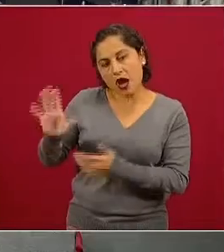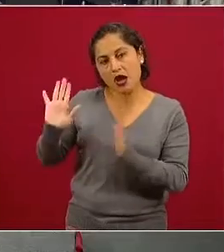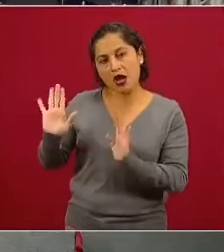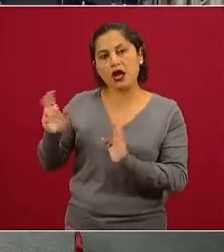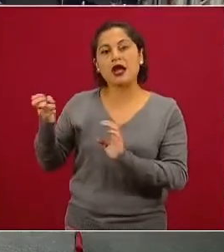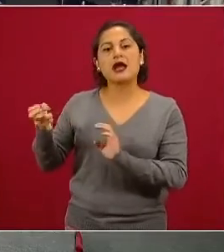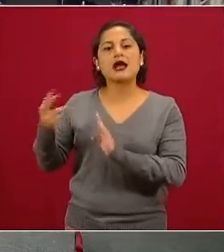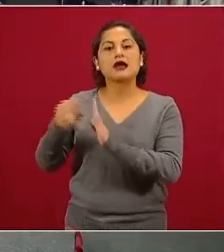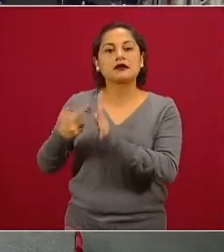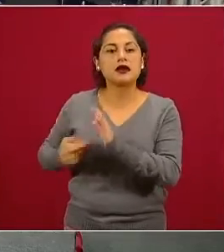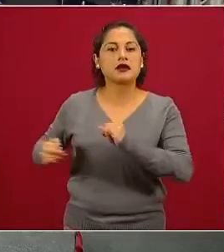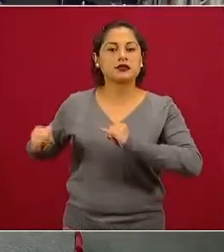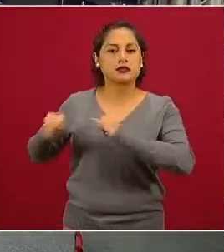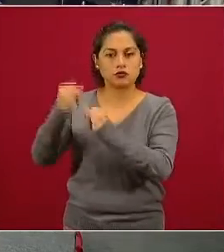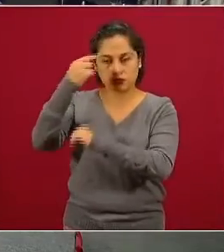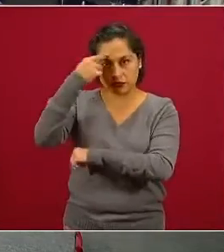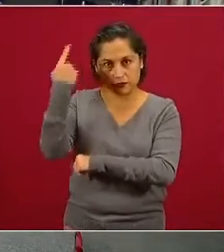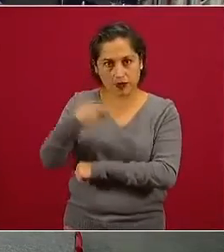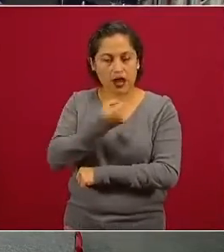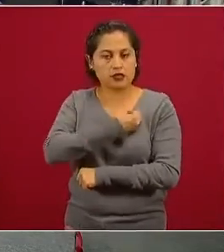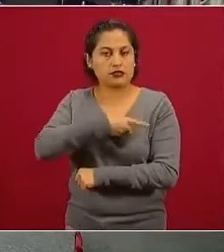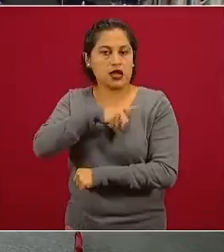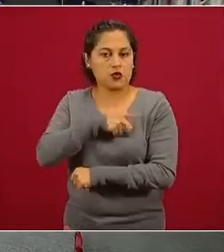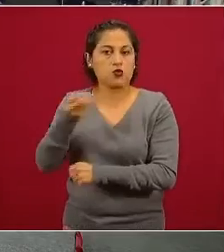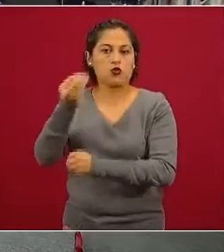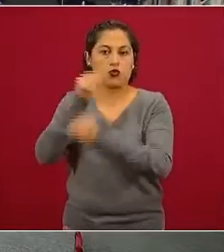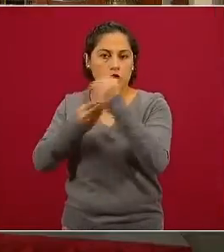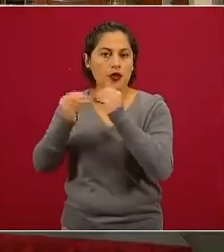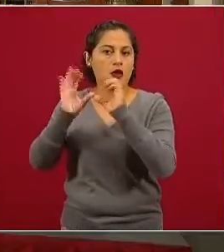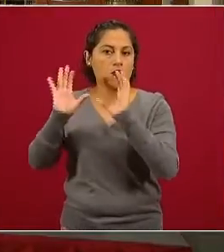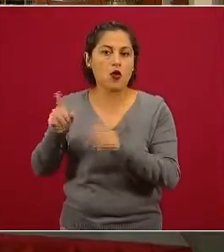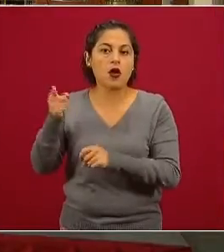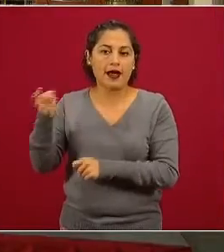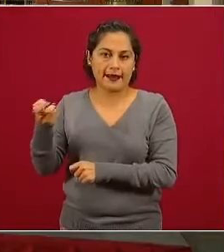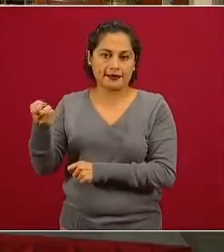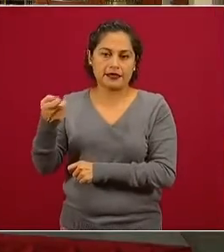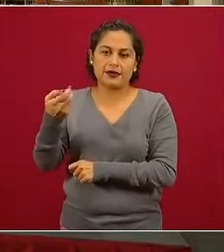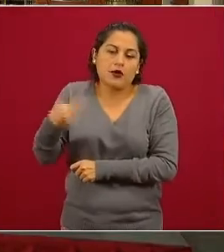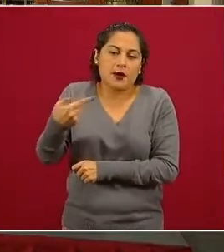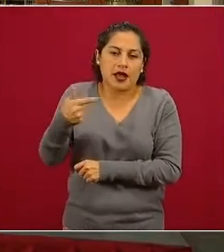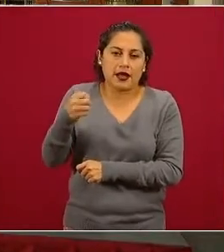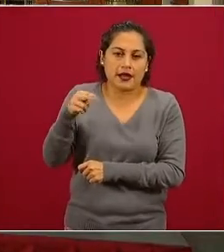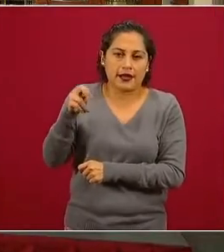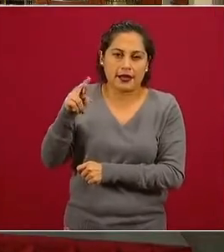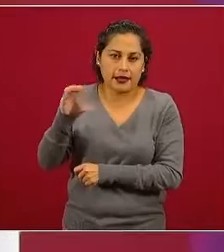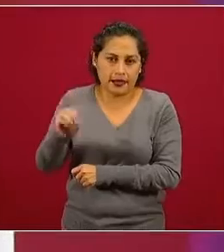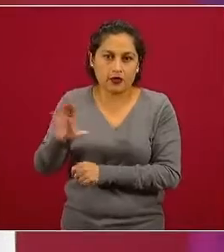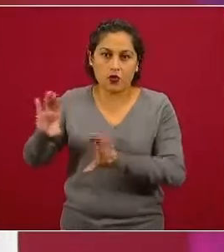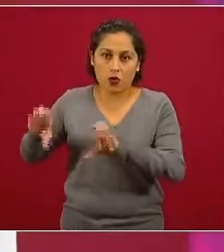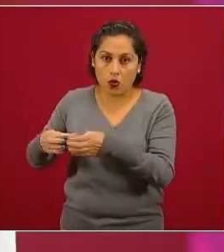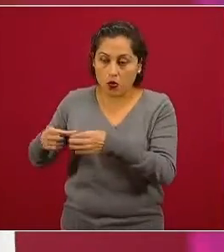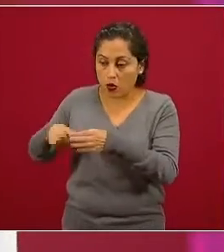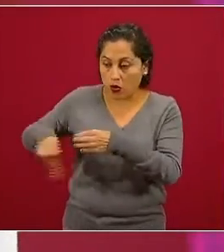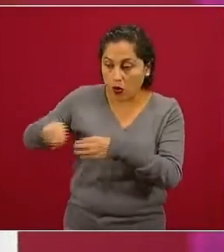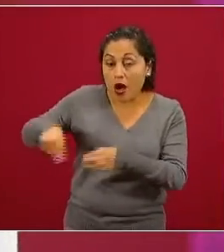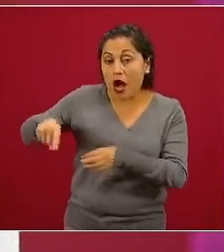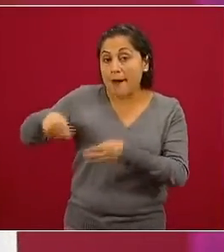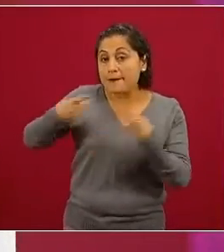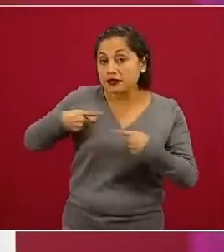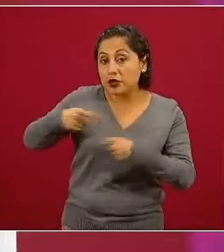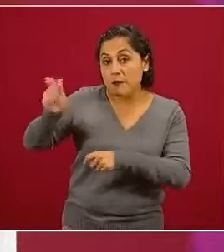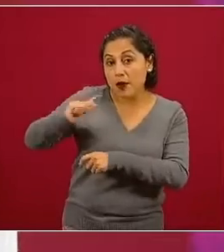pares científicos, por grupos científicos, entonces se puede someter a la evaluación de las agencias de